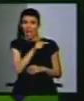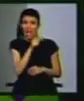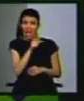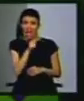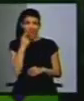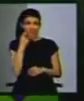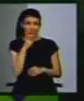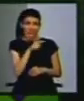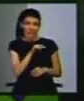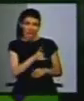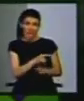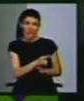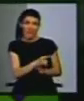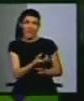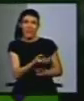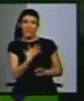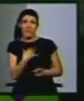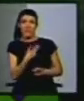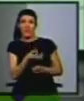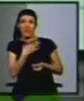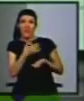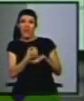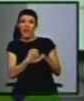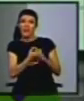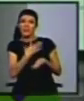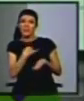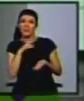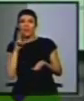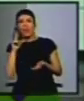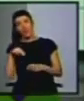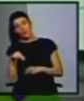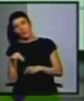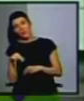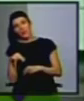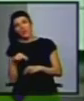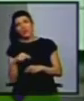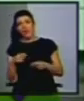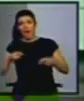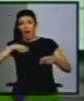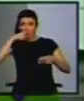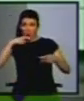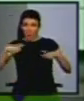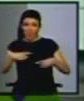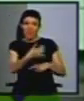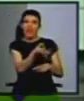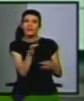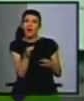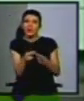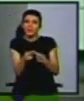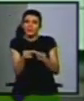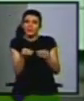que él me echaba pastillas en la comida.